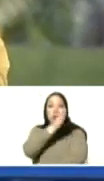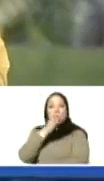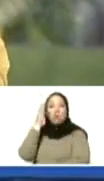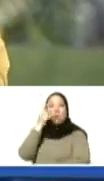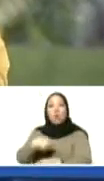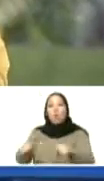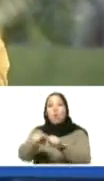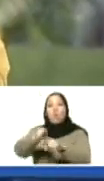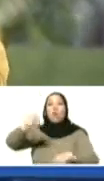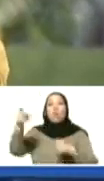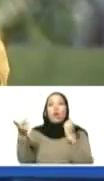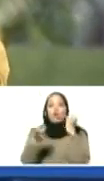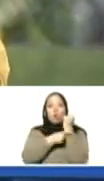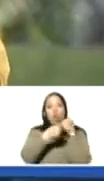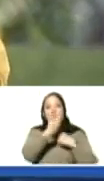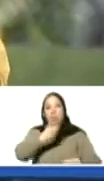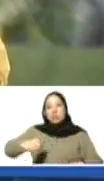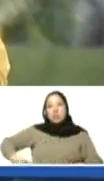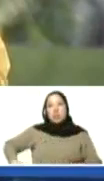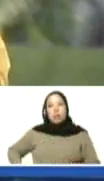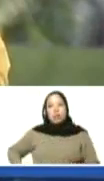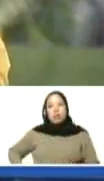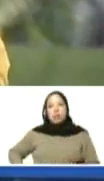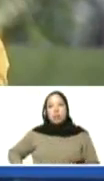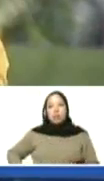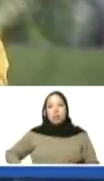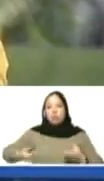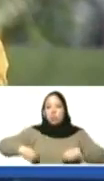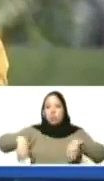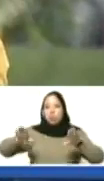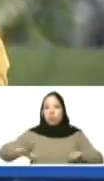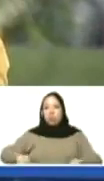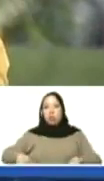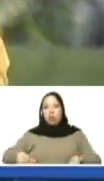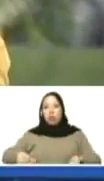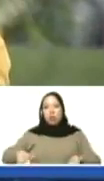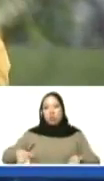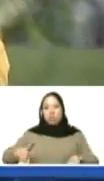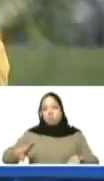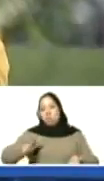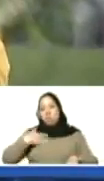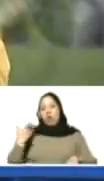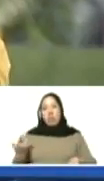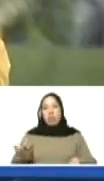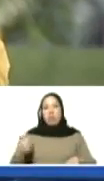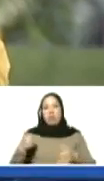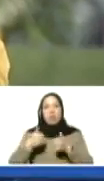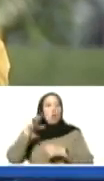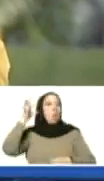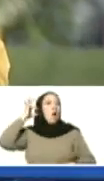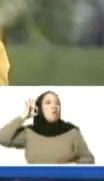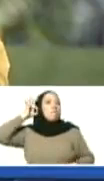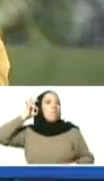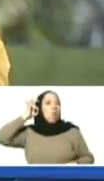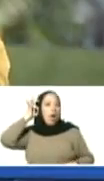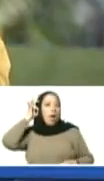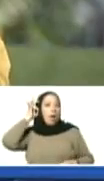Guaidó dice que va a ser presidente, ya que no lo dejaron. María Corina Machado.